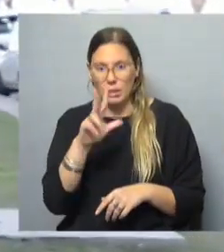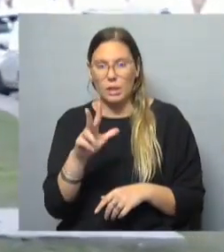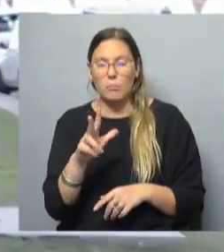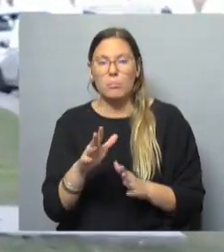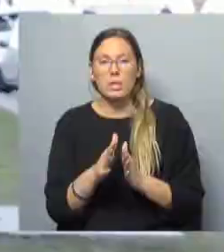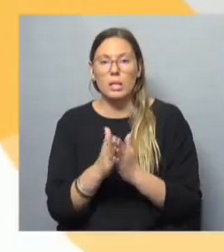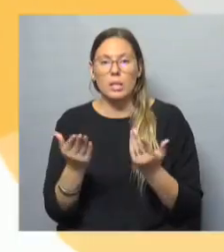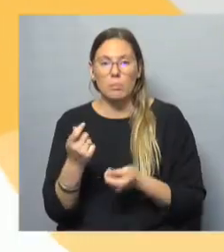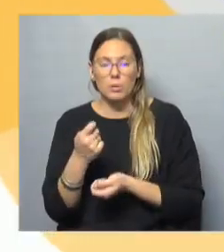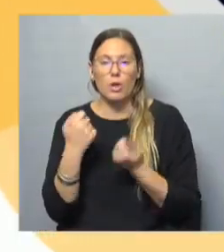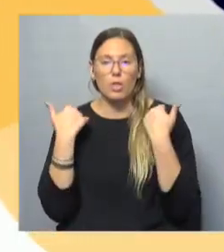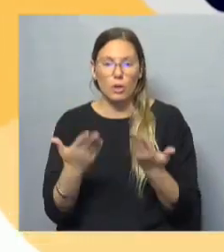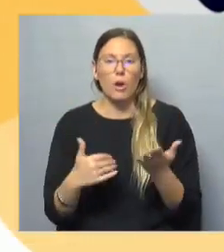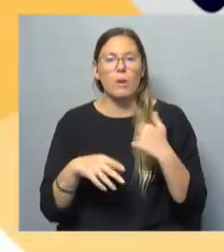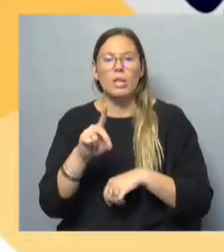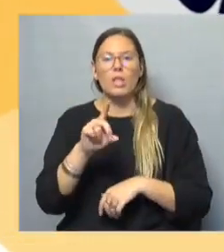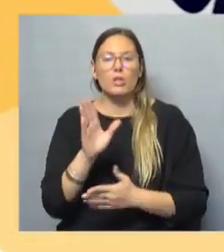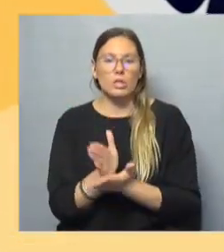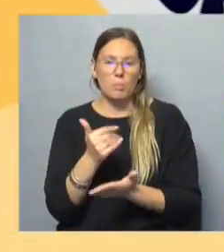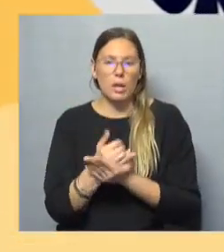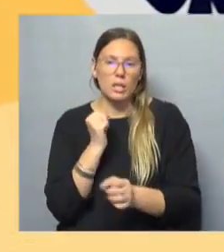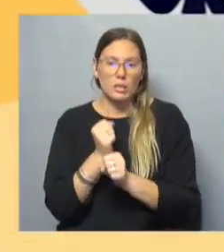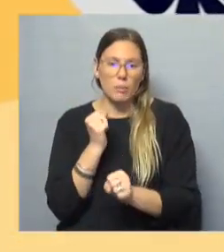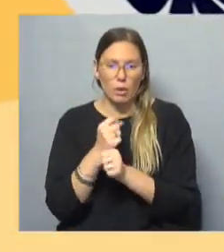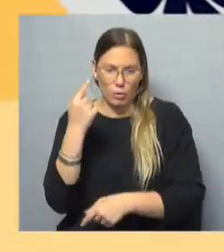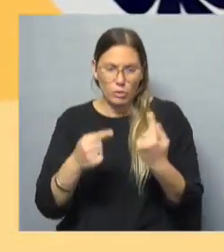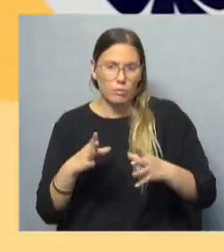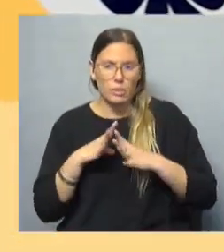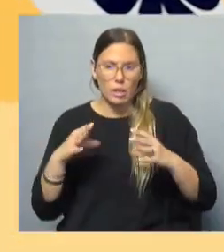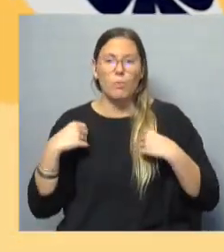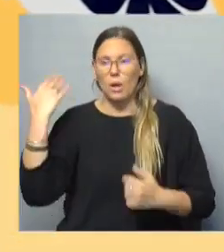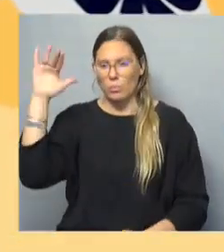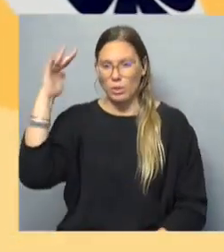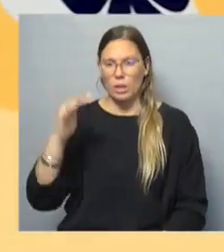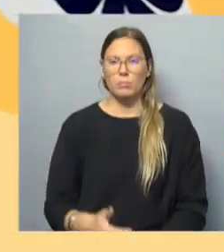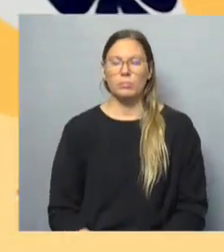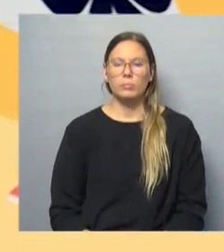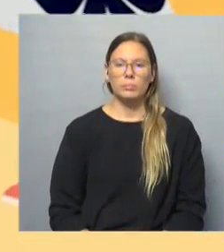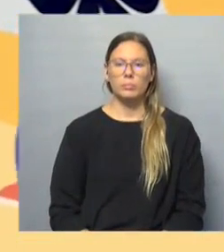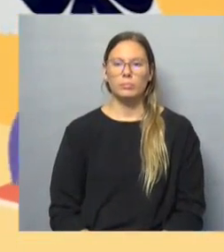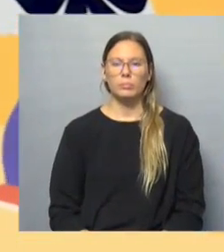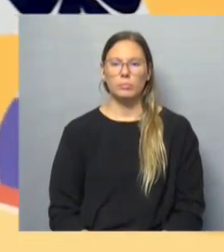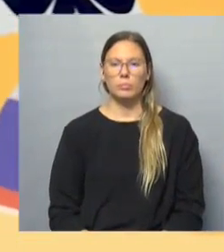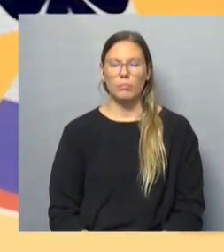donados en más de 12 departamentos y trabajando con docenas de escuelas y con autoridades también.